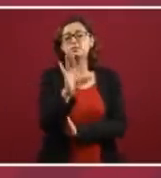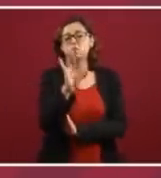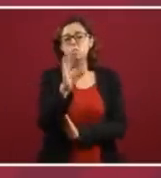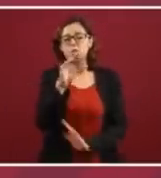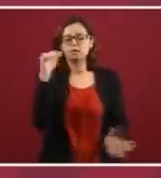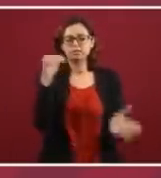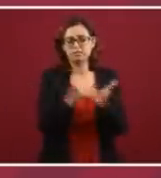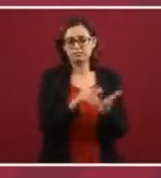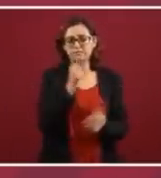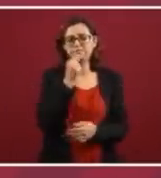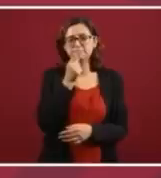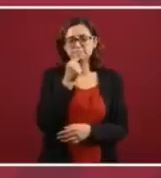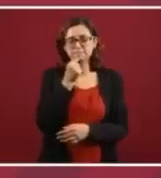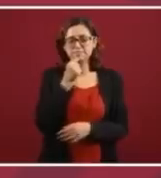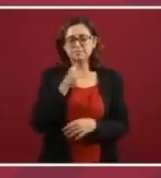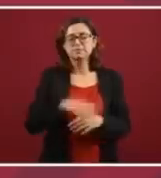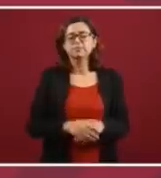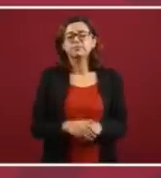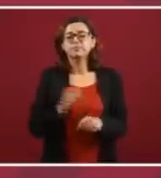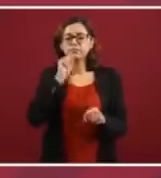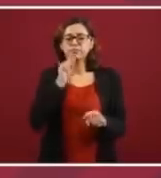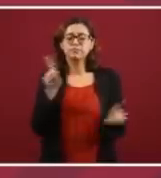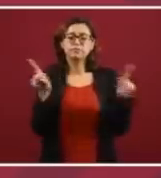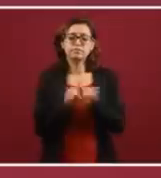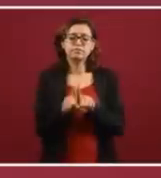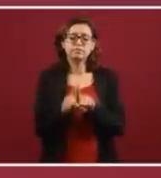Agradezco mucho también la